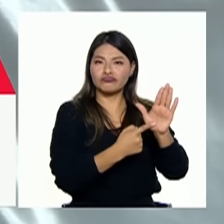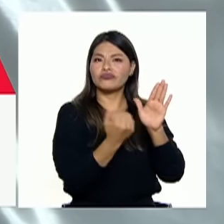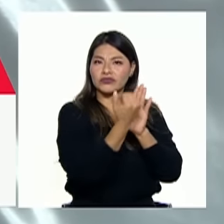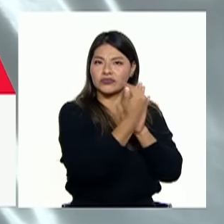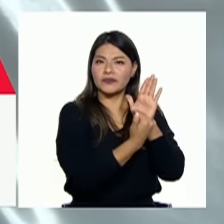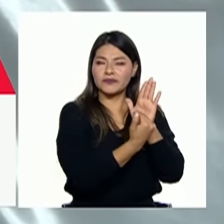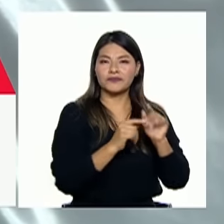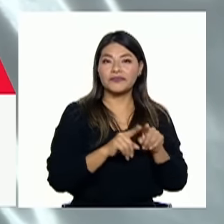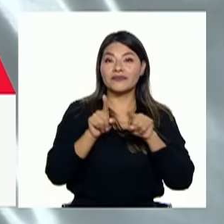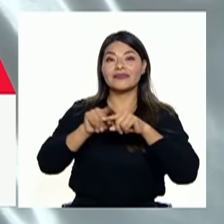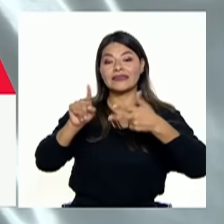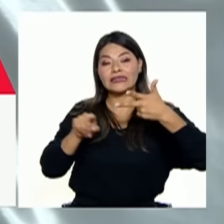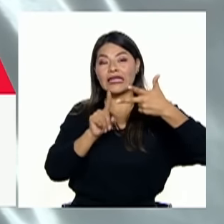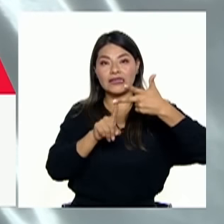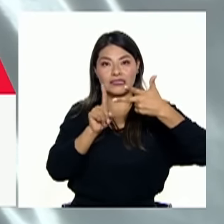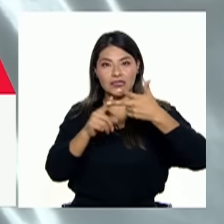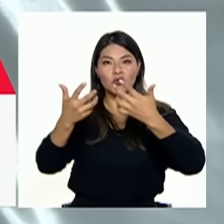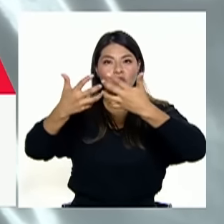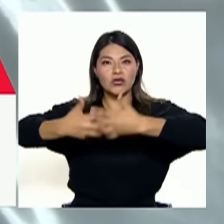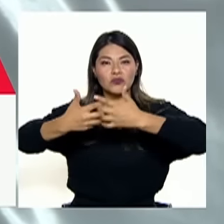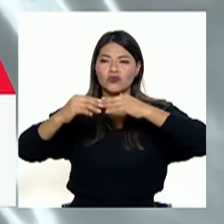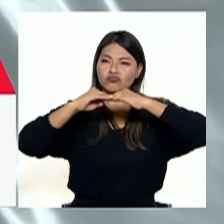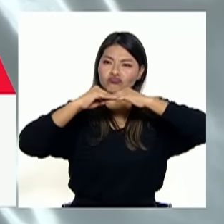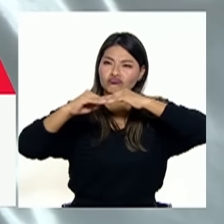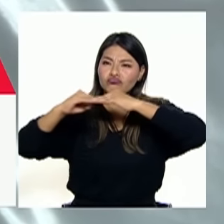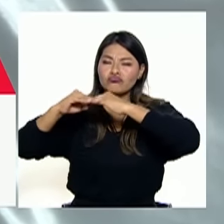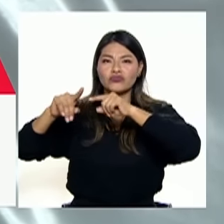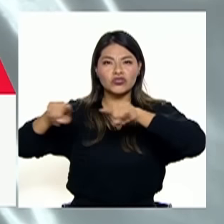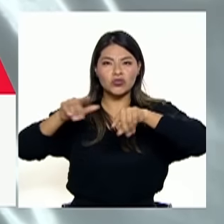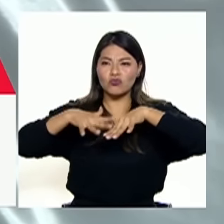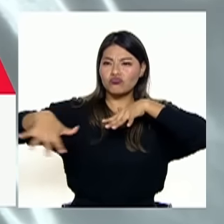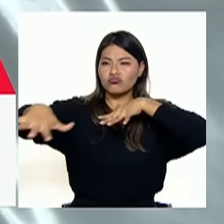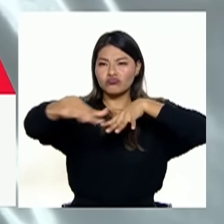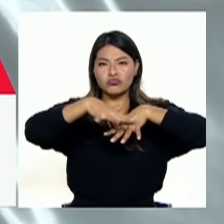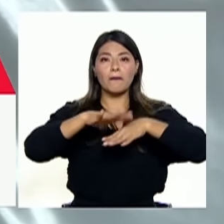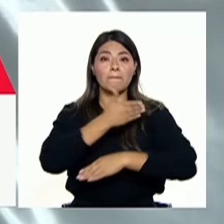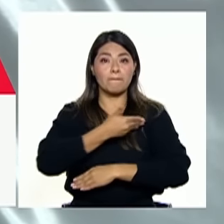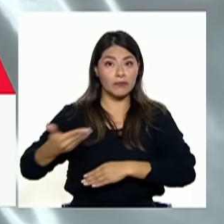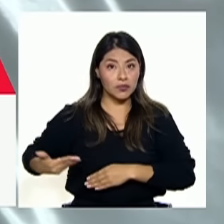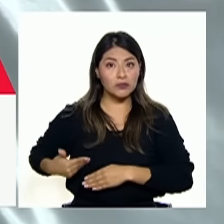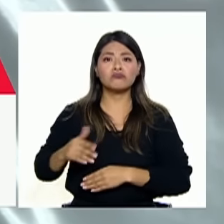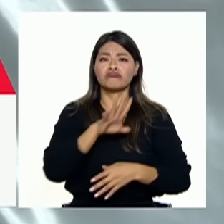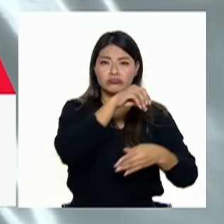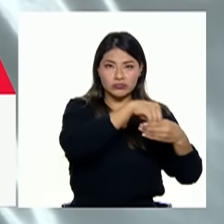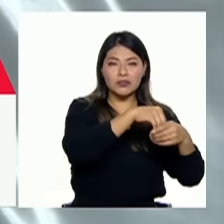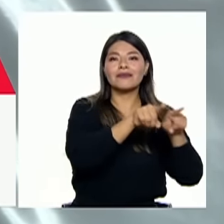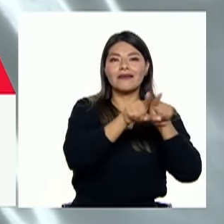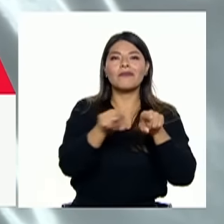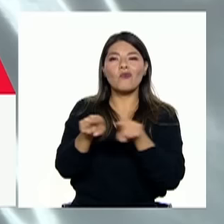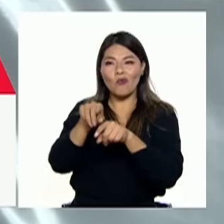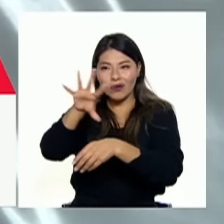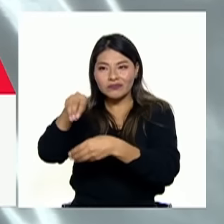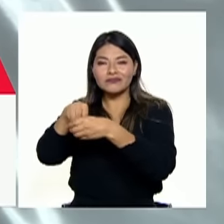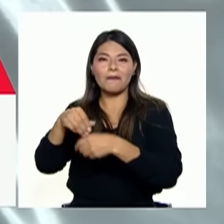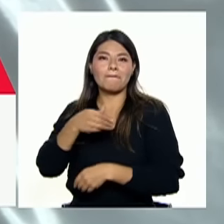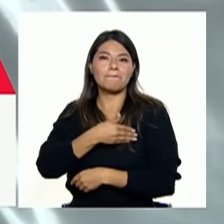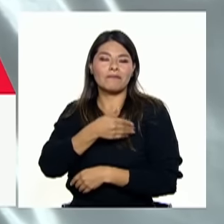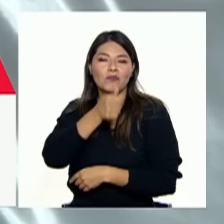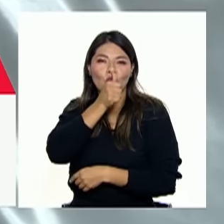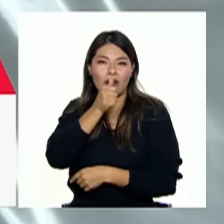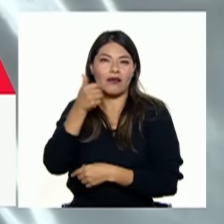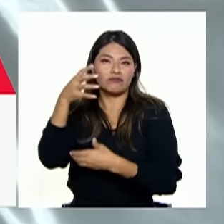sostenible, participando activamente en los diferentes espacios del sector público y privado, incentivando el cambio de modelo lineal